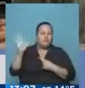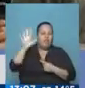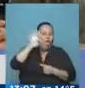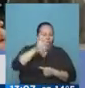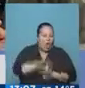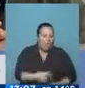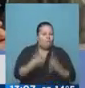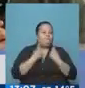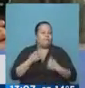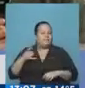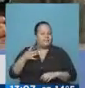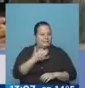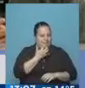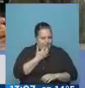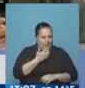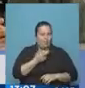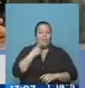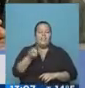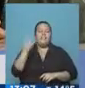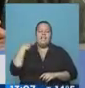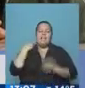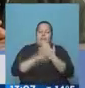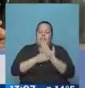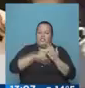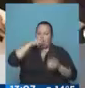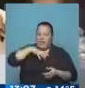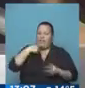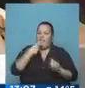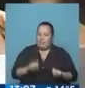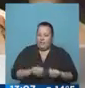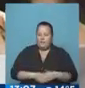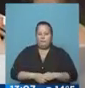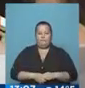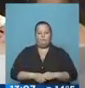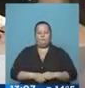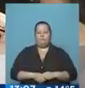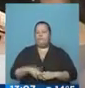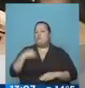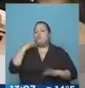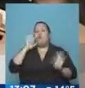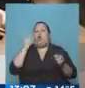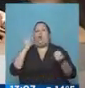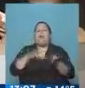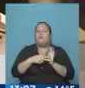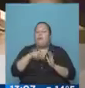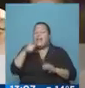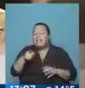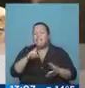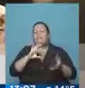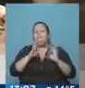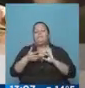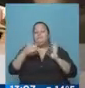necesitan del ferrocarril sarmiento vamos a escuchar al jefe gabinete aníbal fernández pero no conozco cuál es el fondo porque esa es una expresión